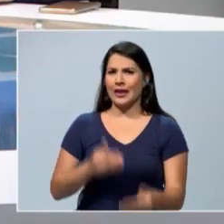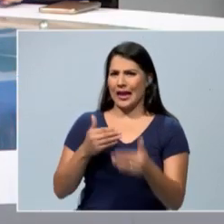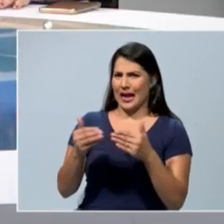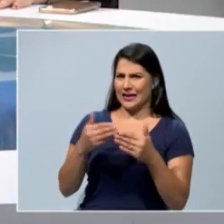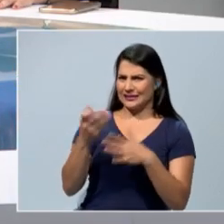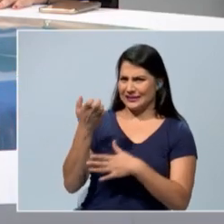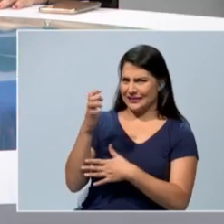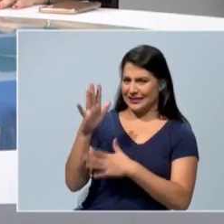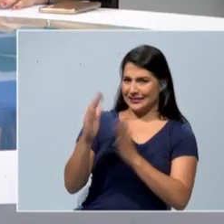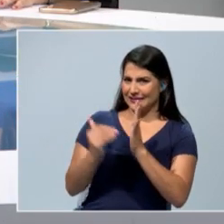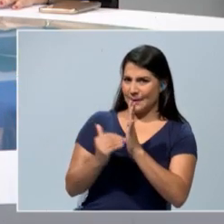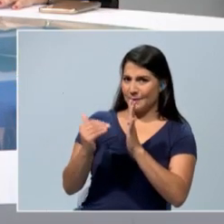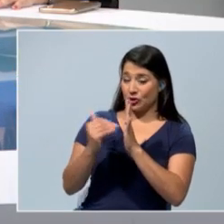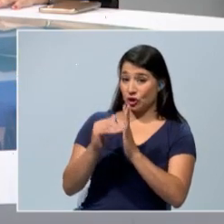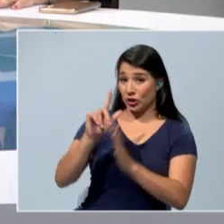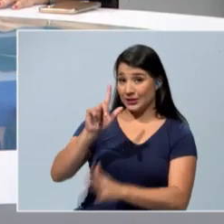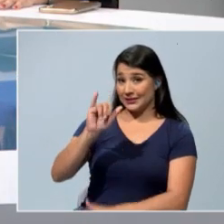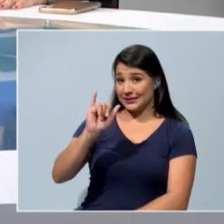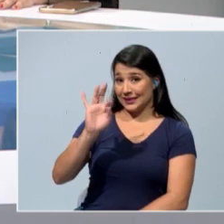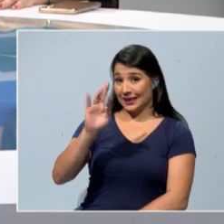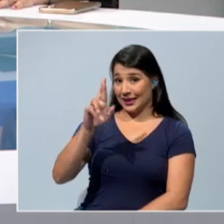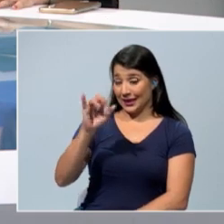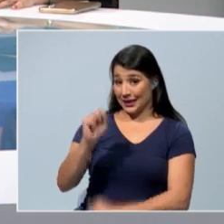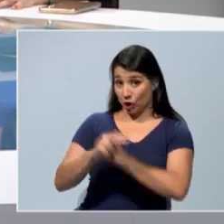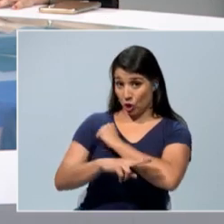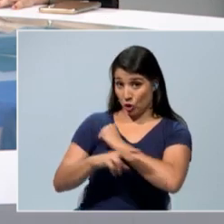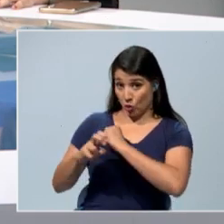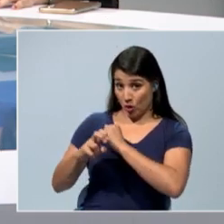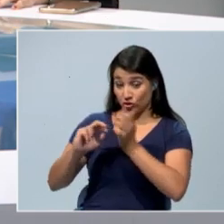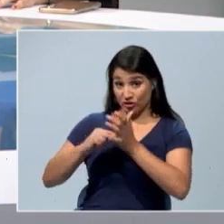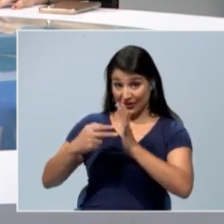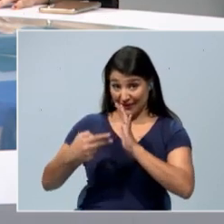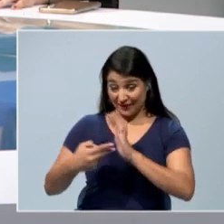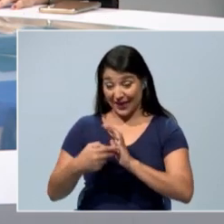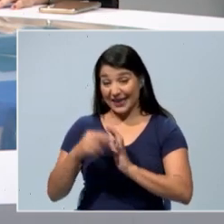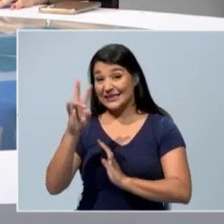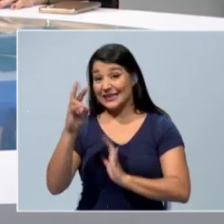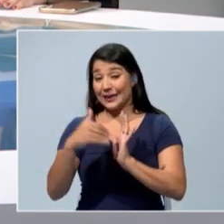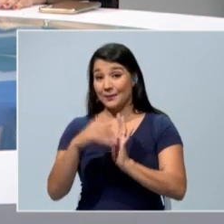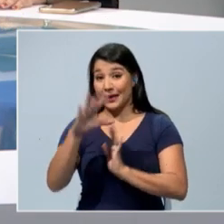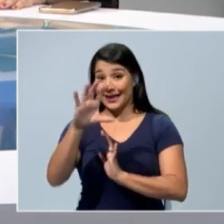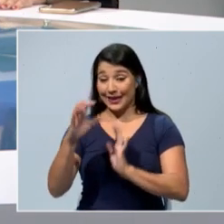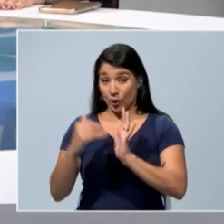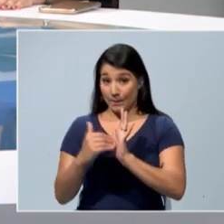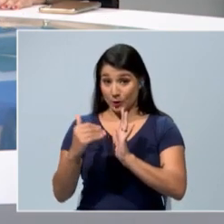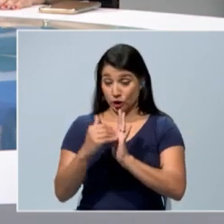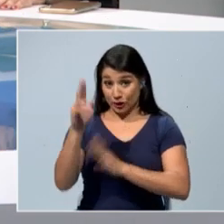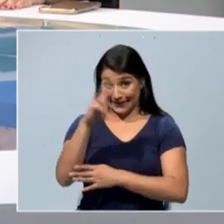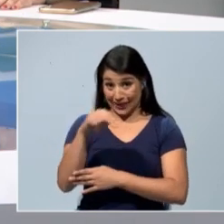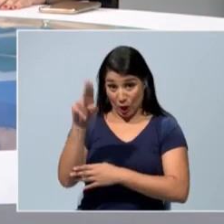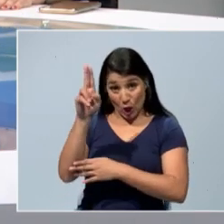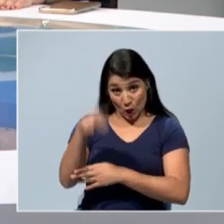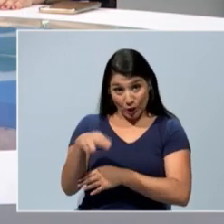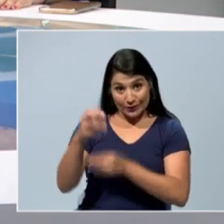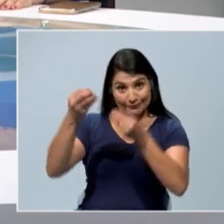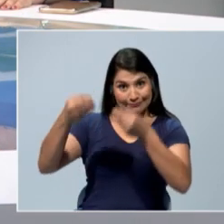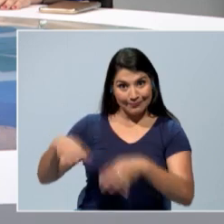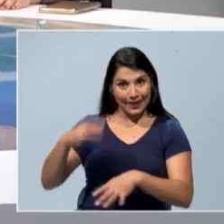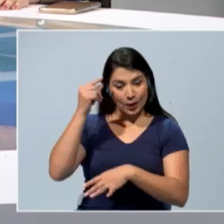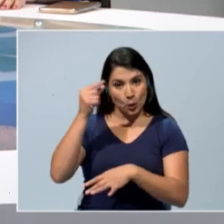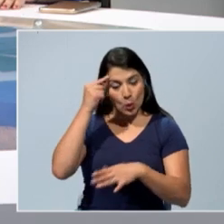15 millones de litros robados al poliducto, 7.500 millones de colones en pérdidas. Un tema de altísimo